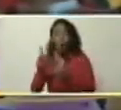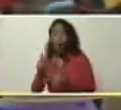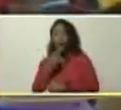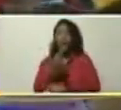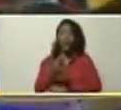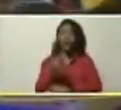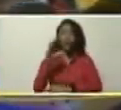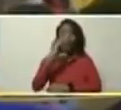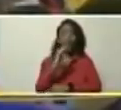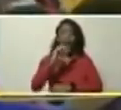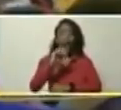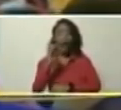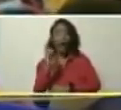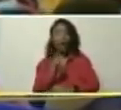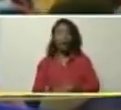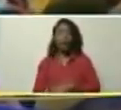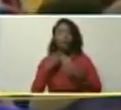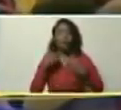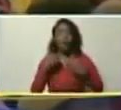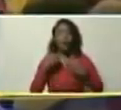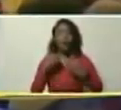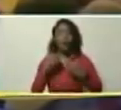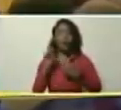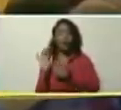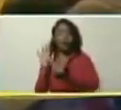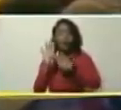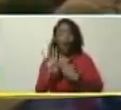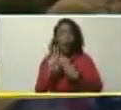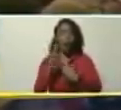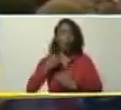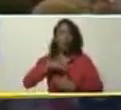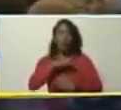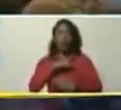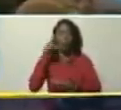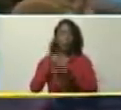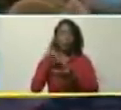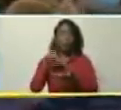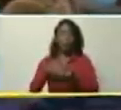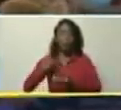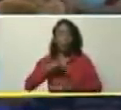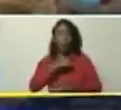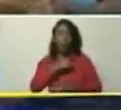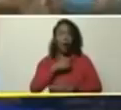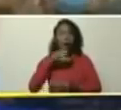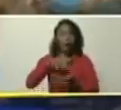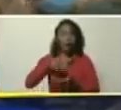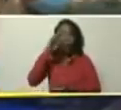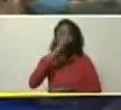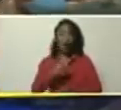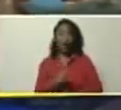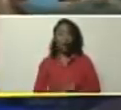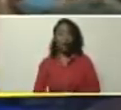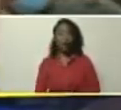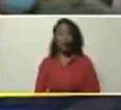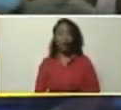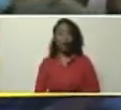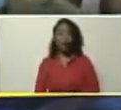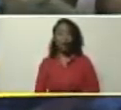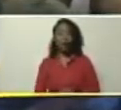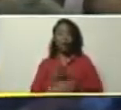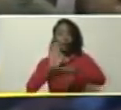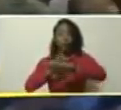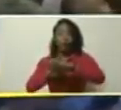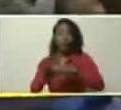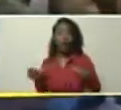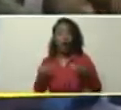Consejo Nacional Electoral para dar a conocer nuestro candidato, nuestra candidata para el Estado de Barinas. Convocamos la